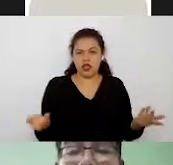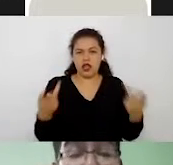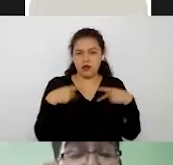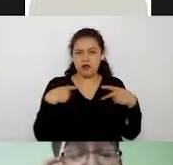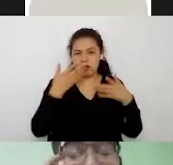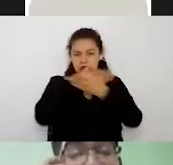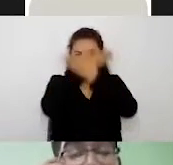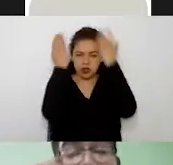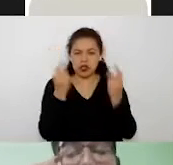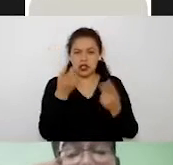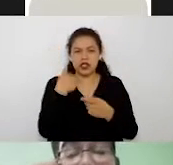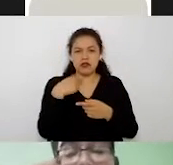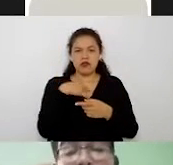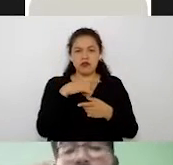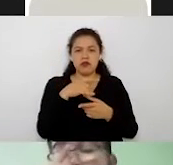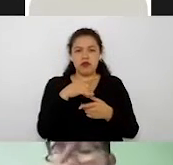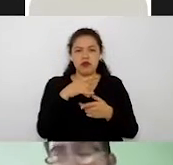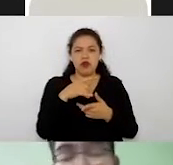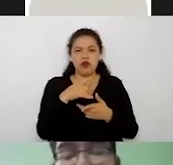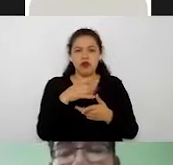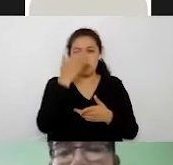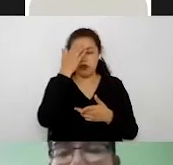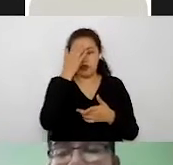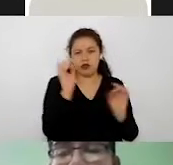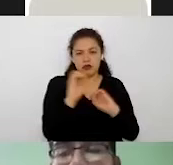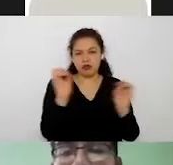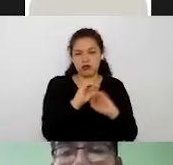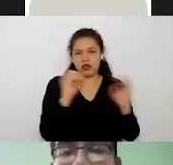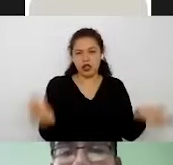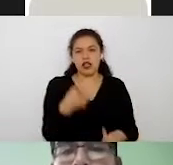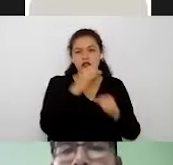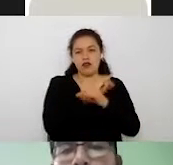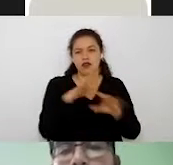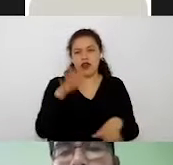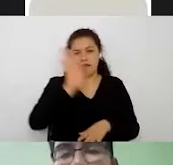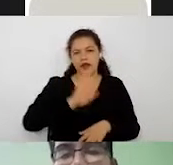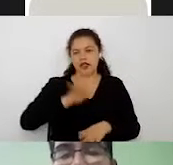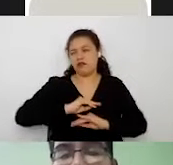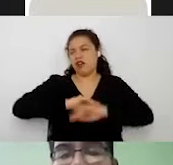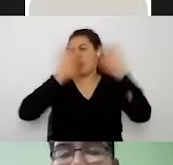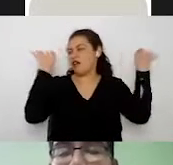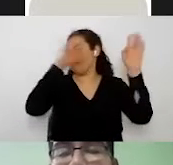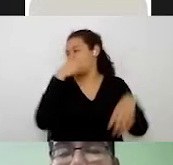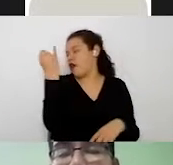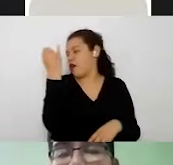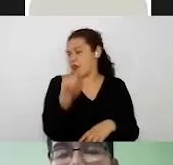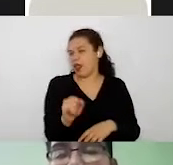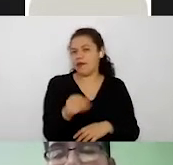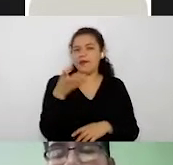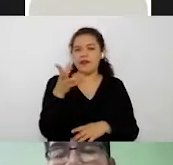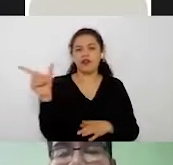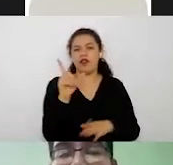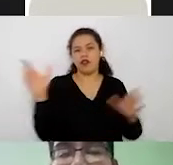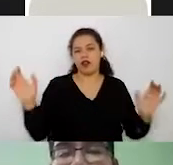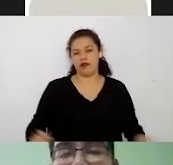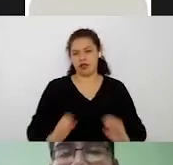es importante que todos esos datos, por más que parezca que son obvios, como les decía, en una situación de emergencia